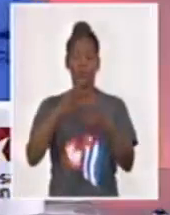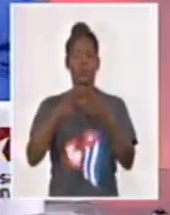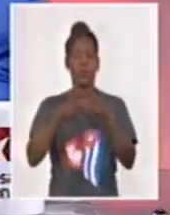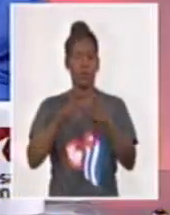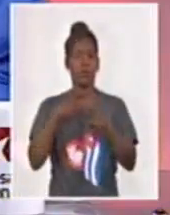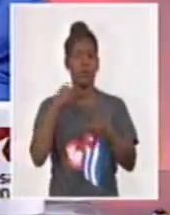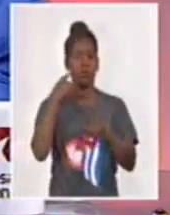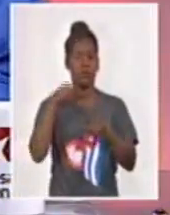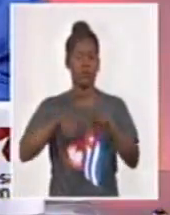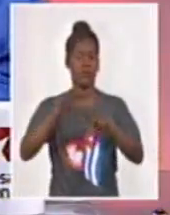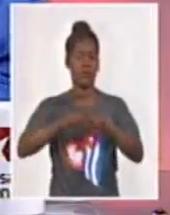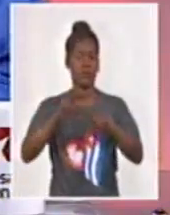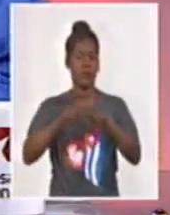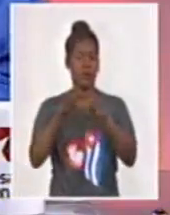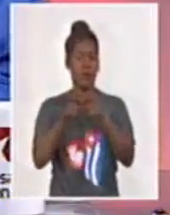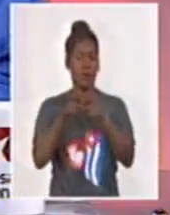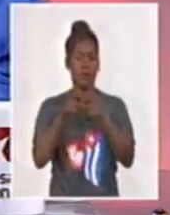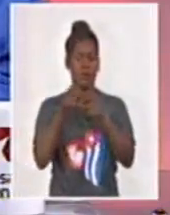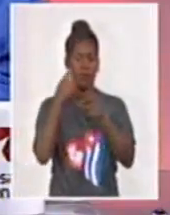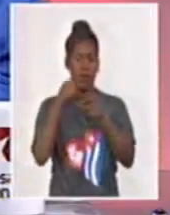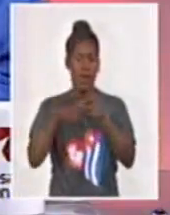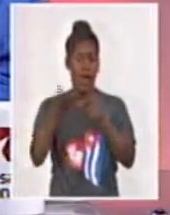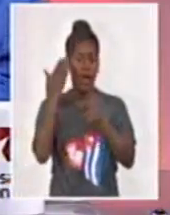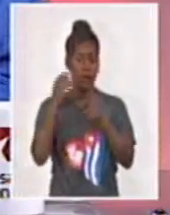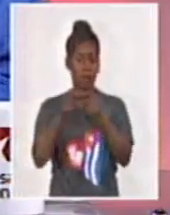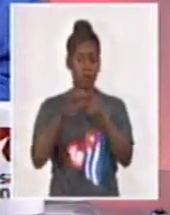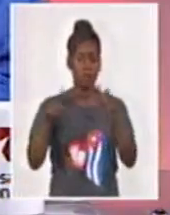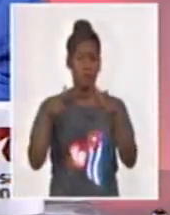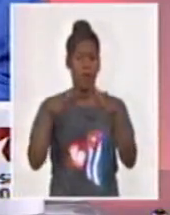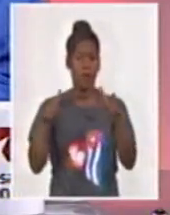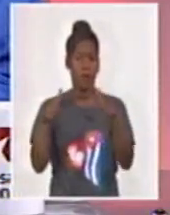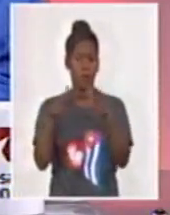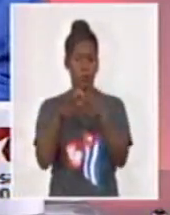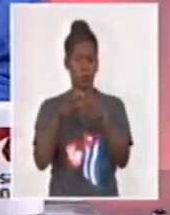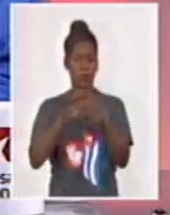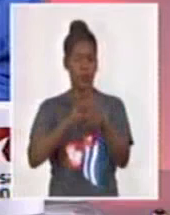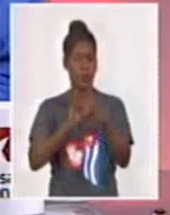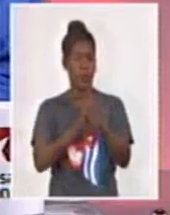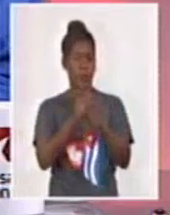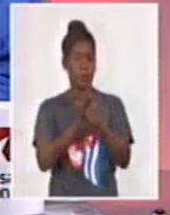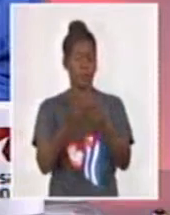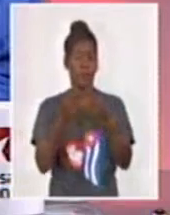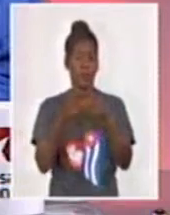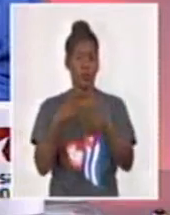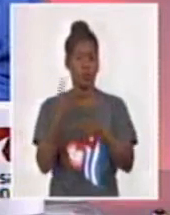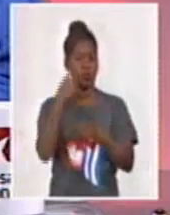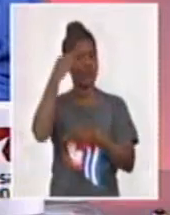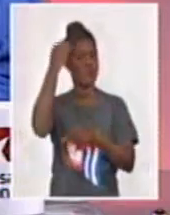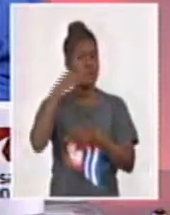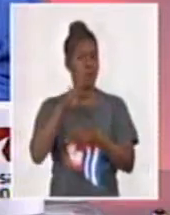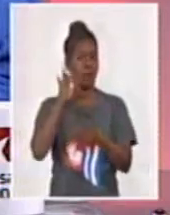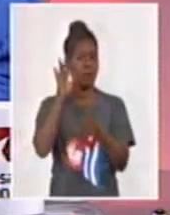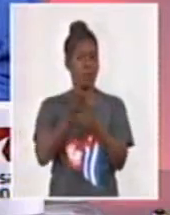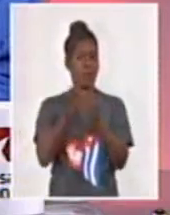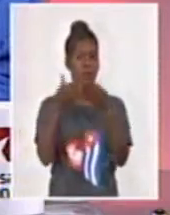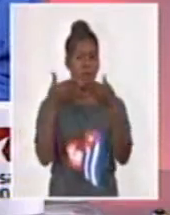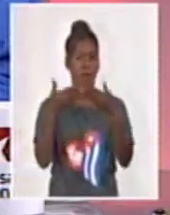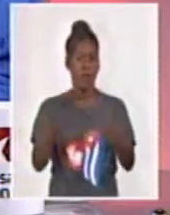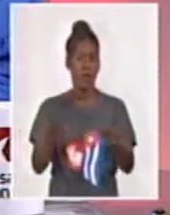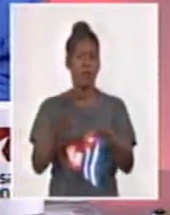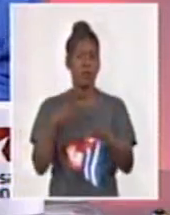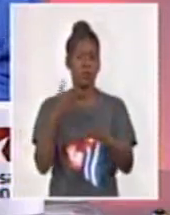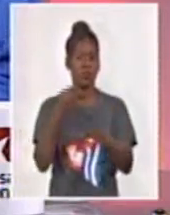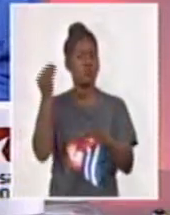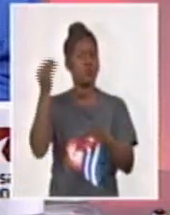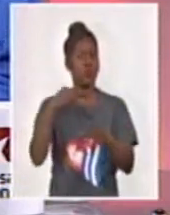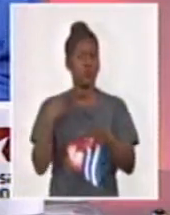porque para nadie es un secreto la necesidad que tenemos de la apertura en la reanimación económica y los servicios,